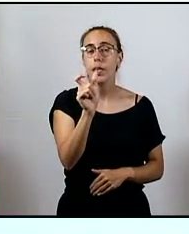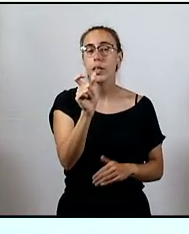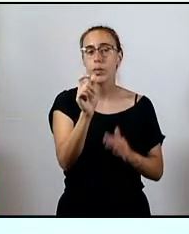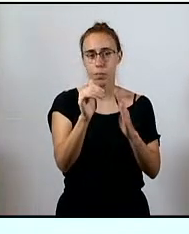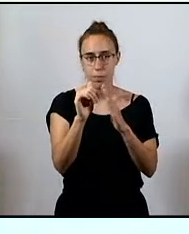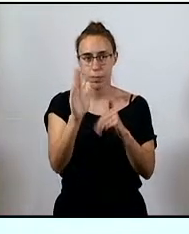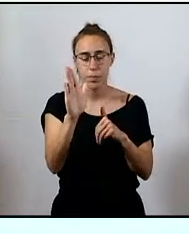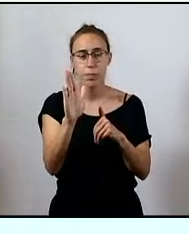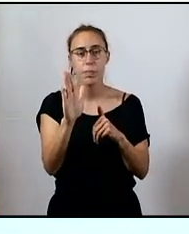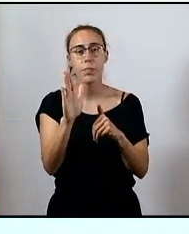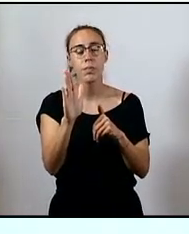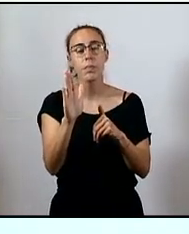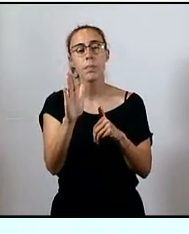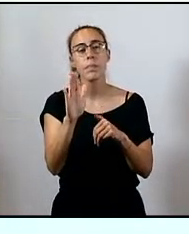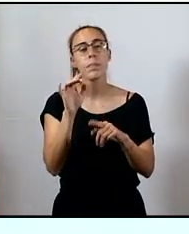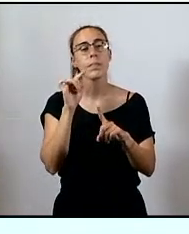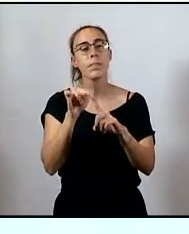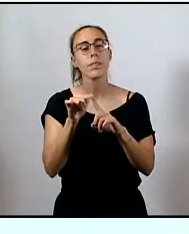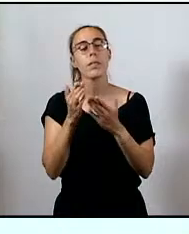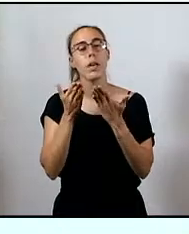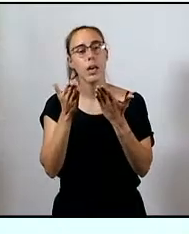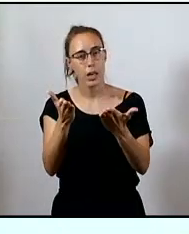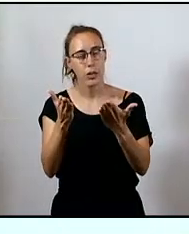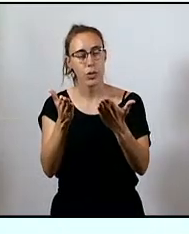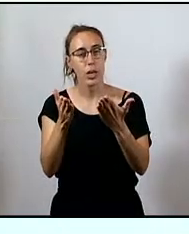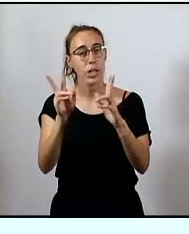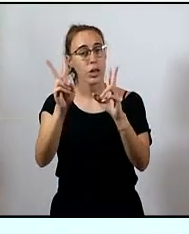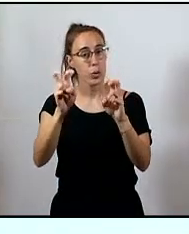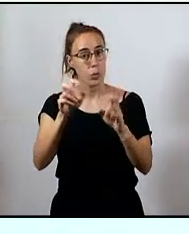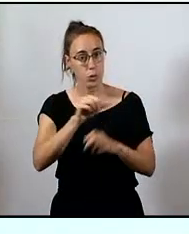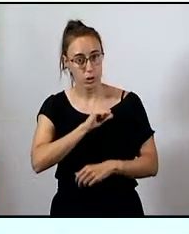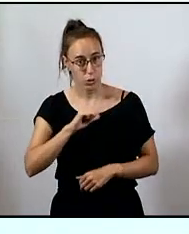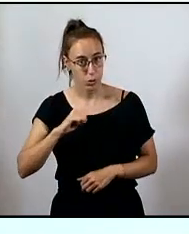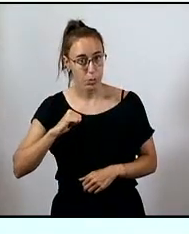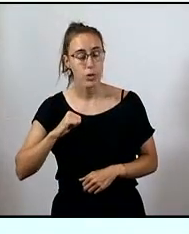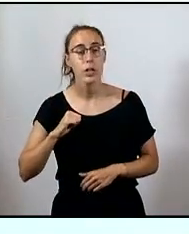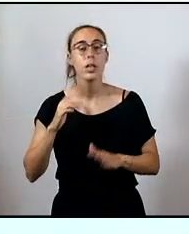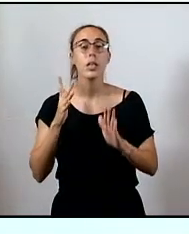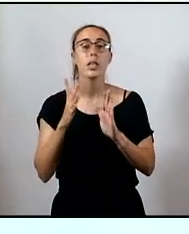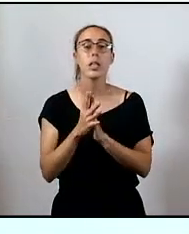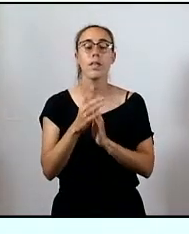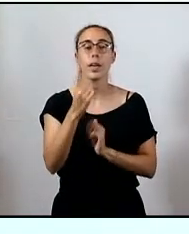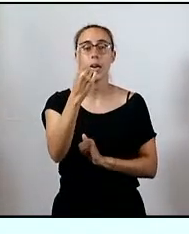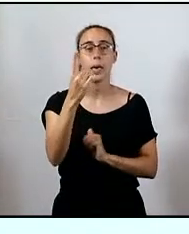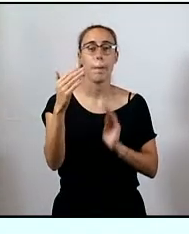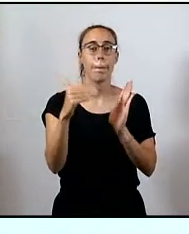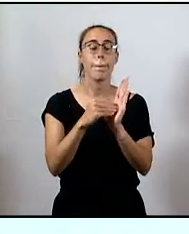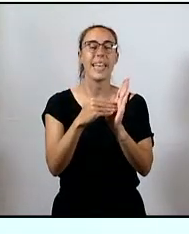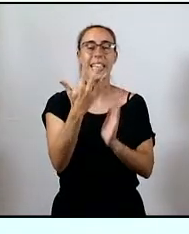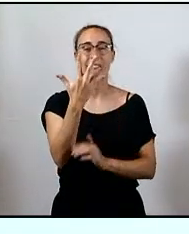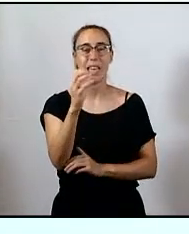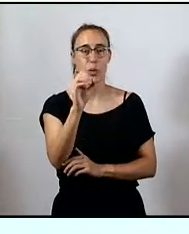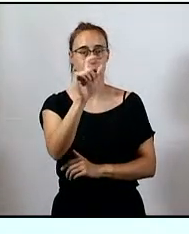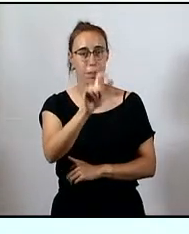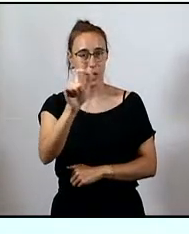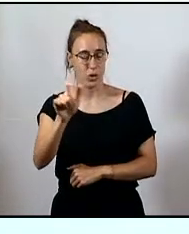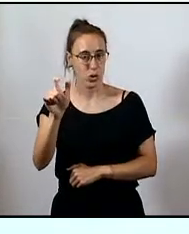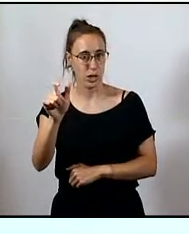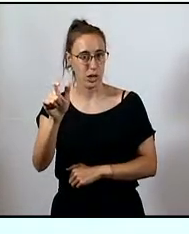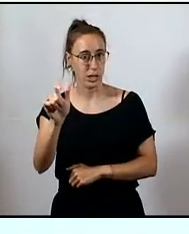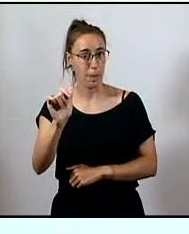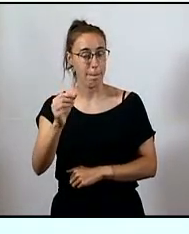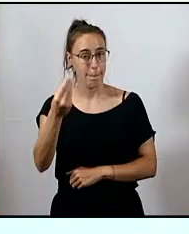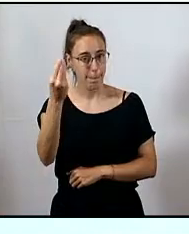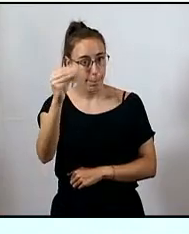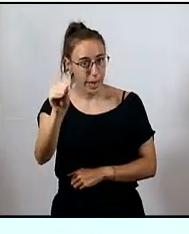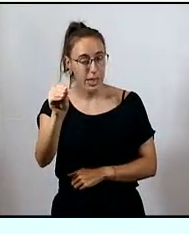millones para ayudas a nuevos autónomos, con lo cual se podrían incorporar 1.050 personas más. Y, como decía,